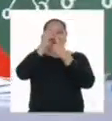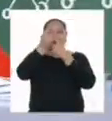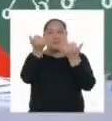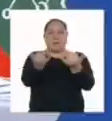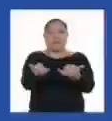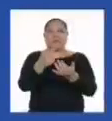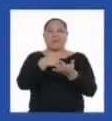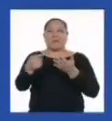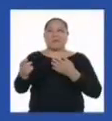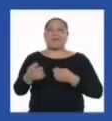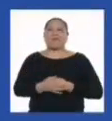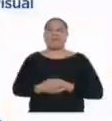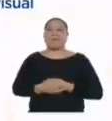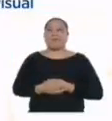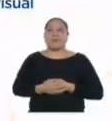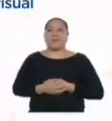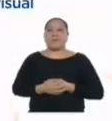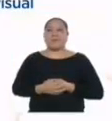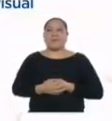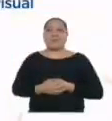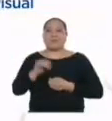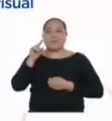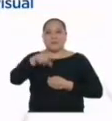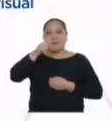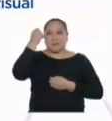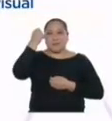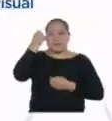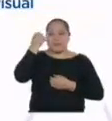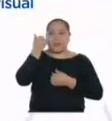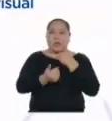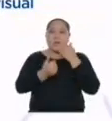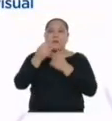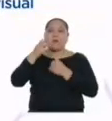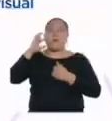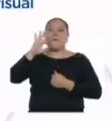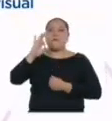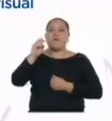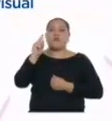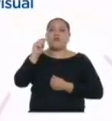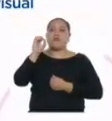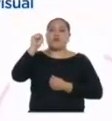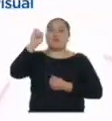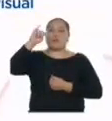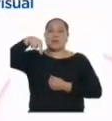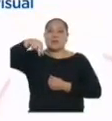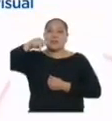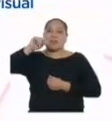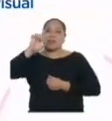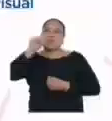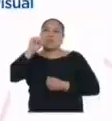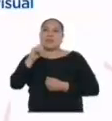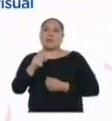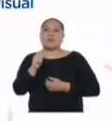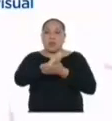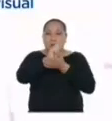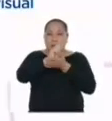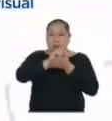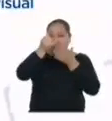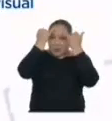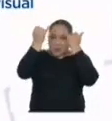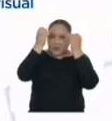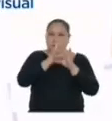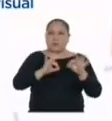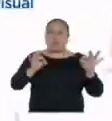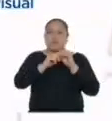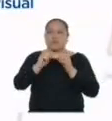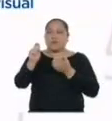reto de esta semana. Van a comprender el proceso de fotosíntesis anotando las ideas principales y registrando